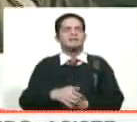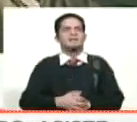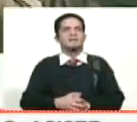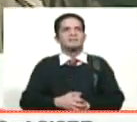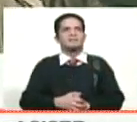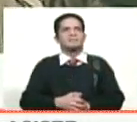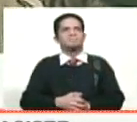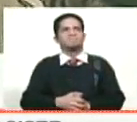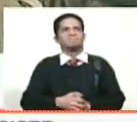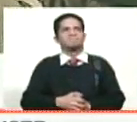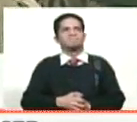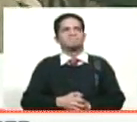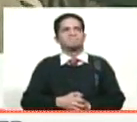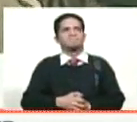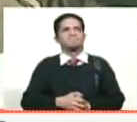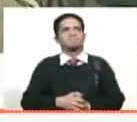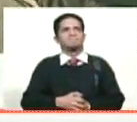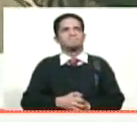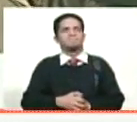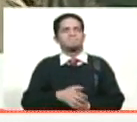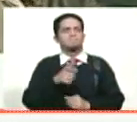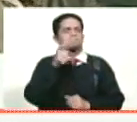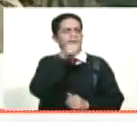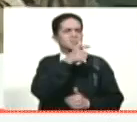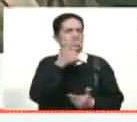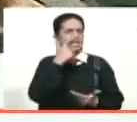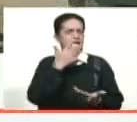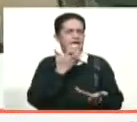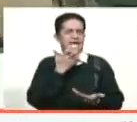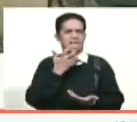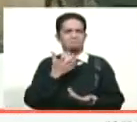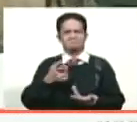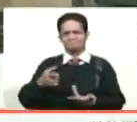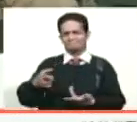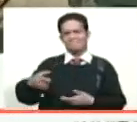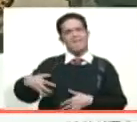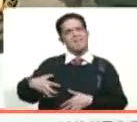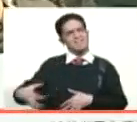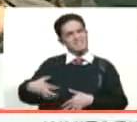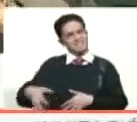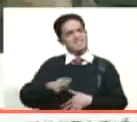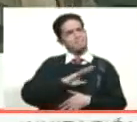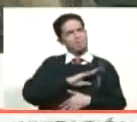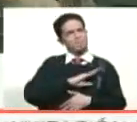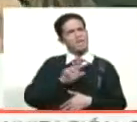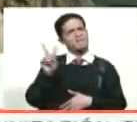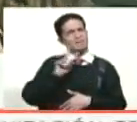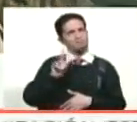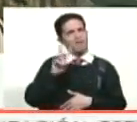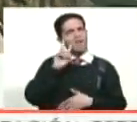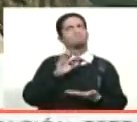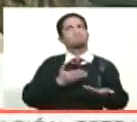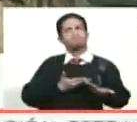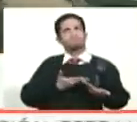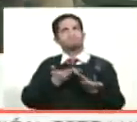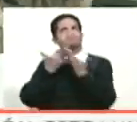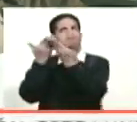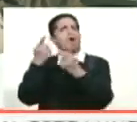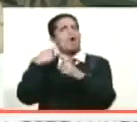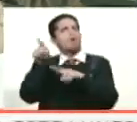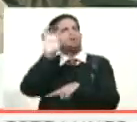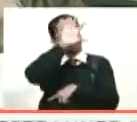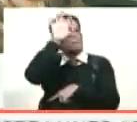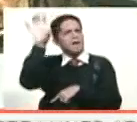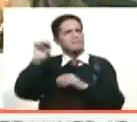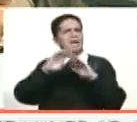de quienes dejaban que las riquezas de Venezuela se las repartieran los imperios del